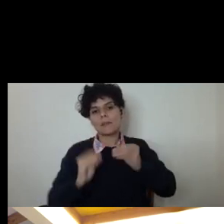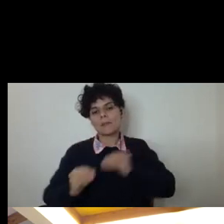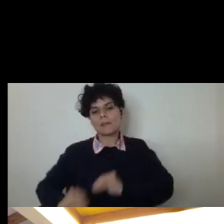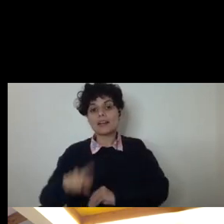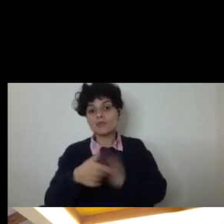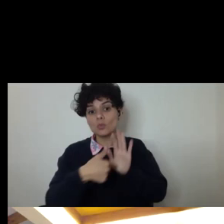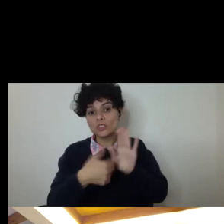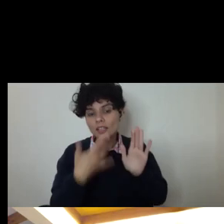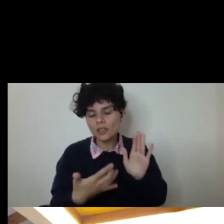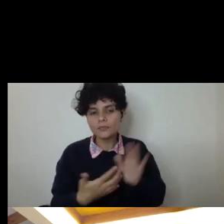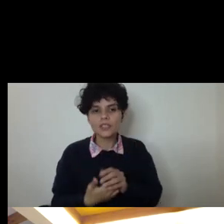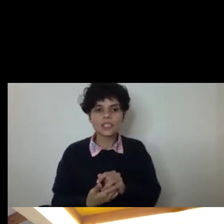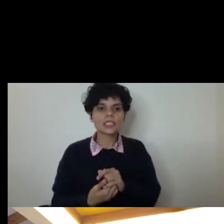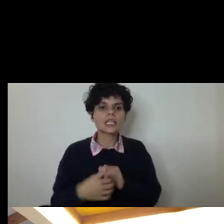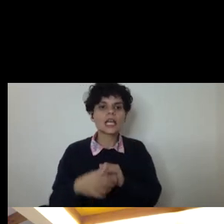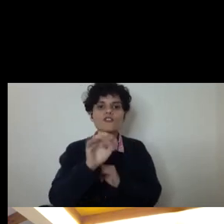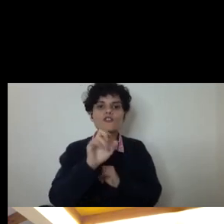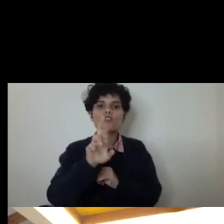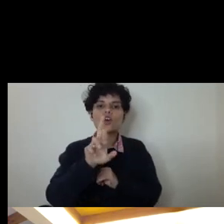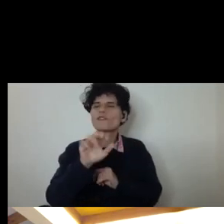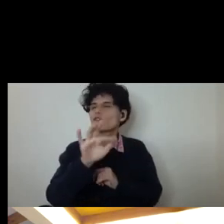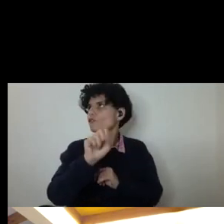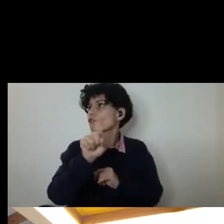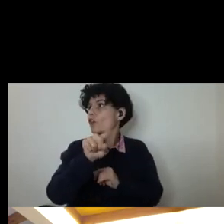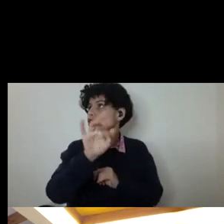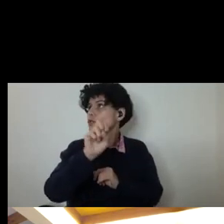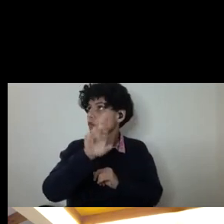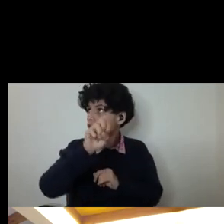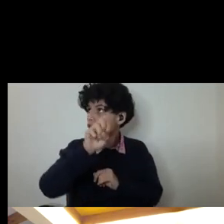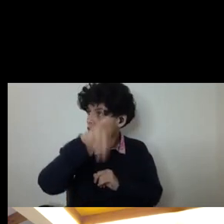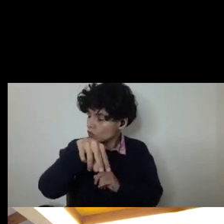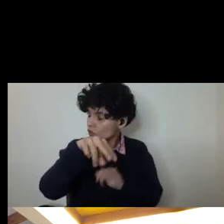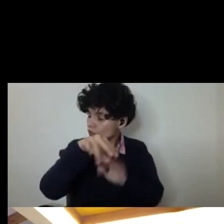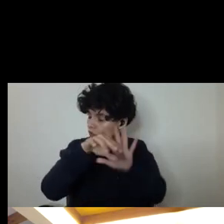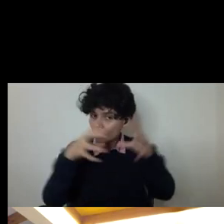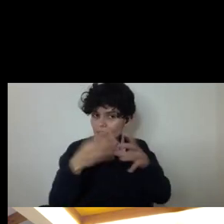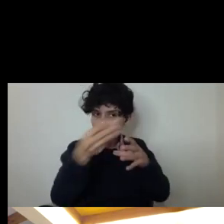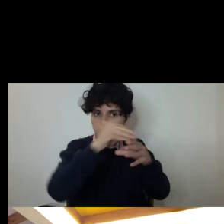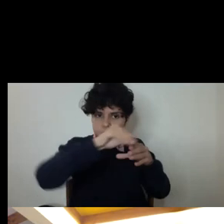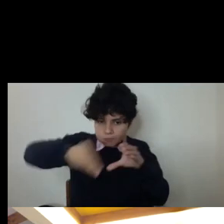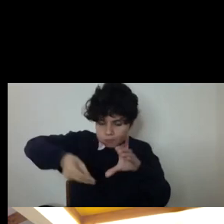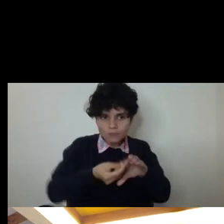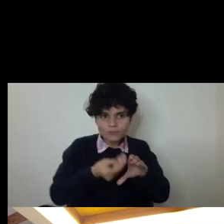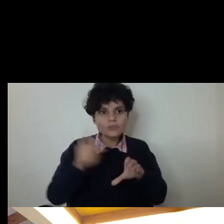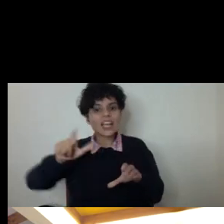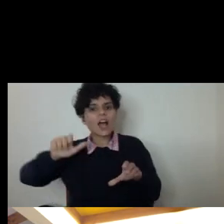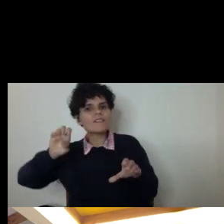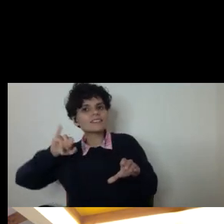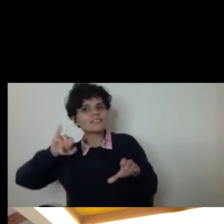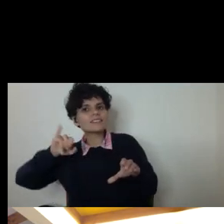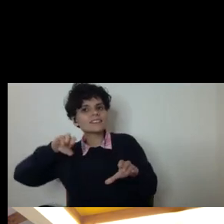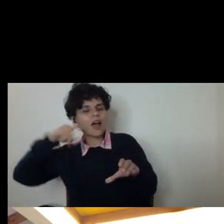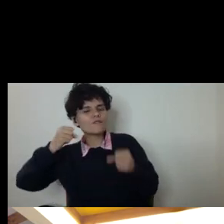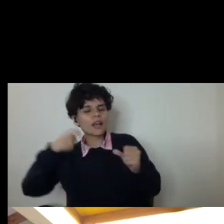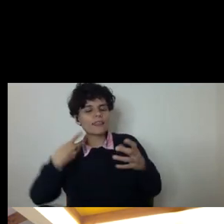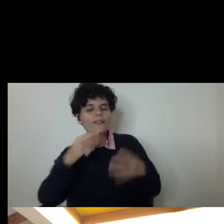mostrar es que la fosforilación de CREB, inducida por que gabacina induce una fosforilación importante de este